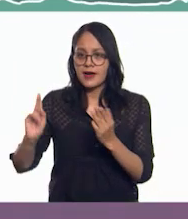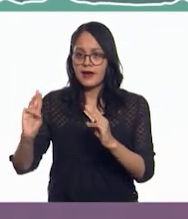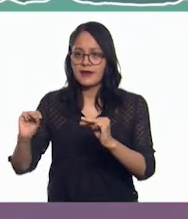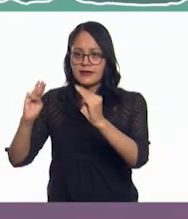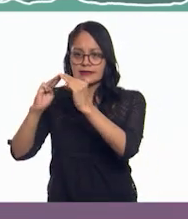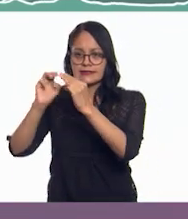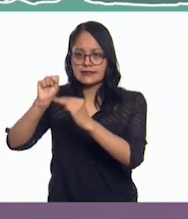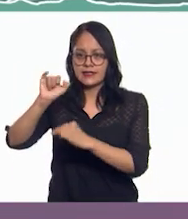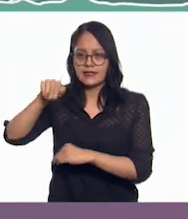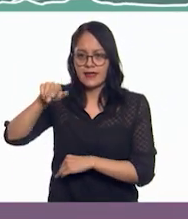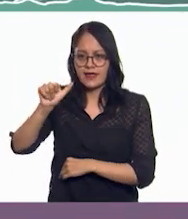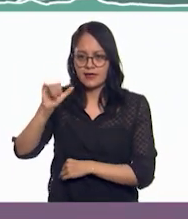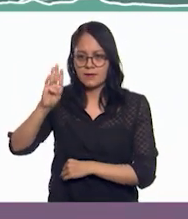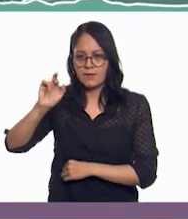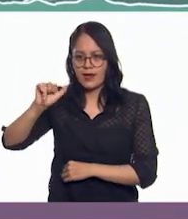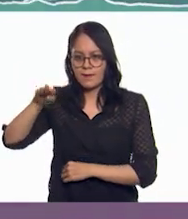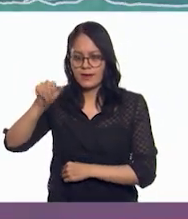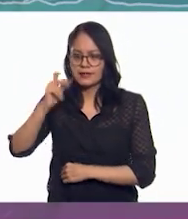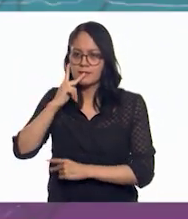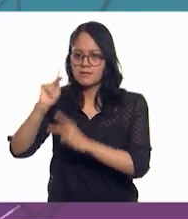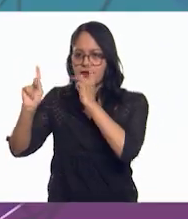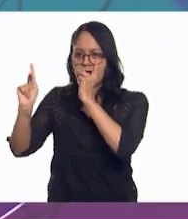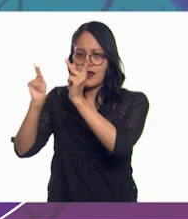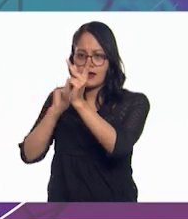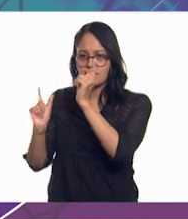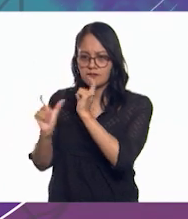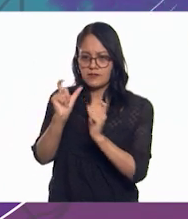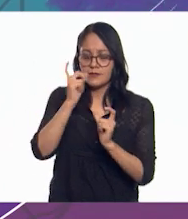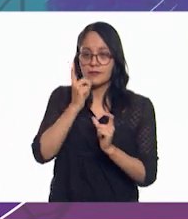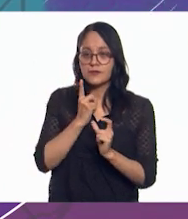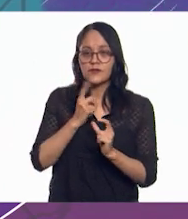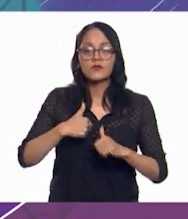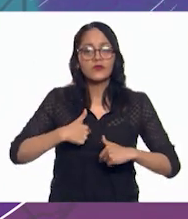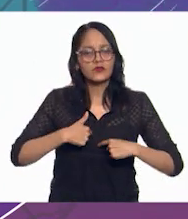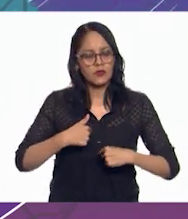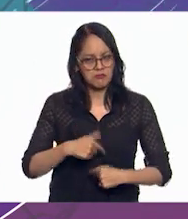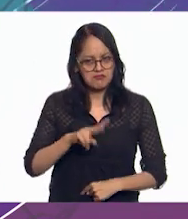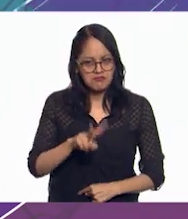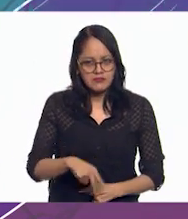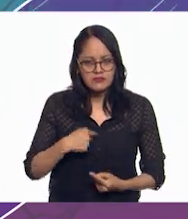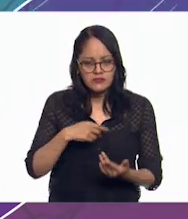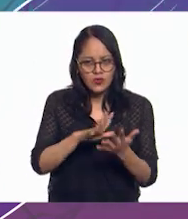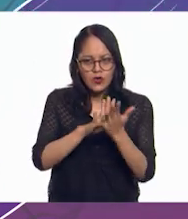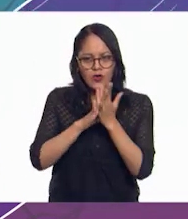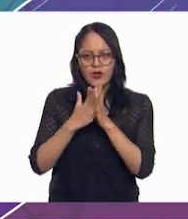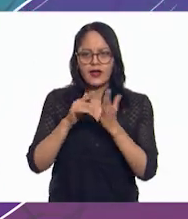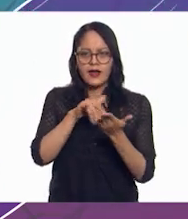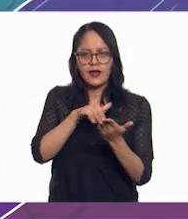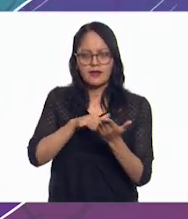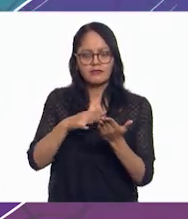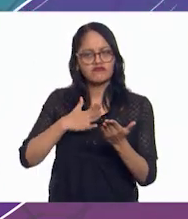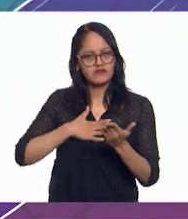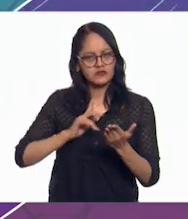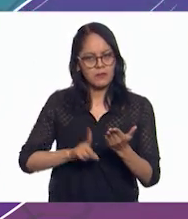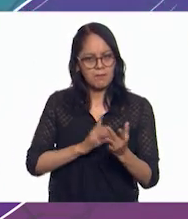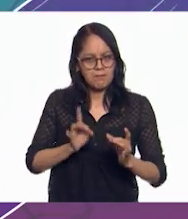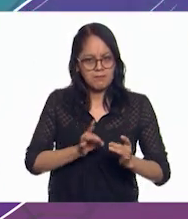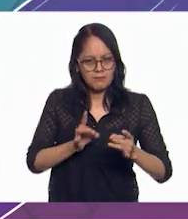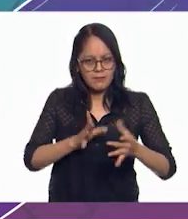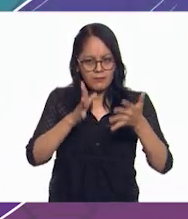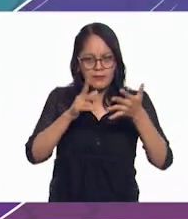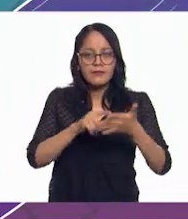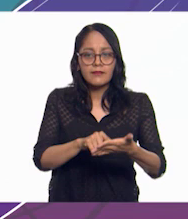bramante. Reduciré las formas a la alquimia, soy mago. El gran mago callaba.